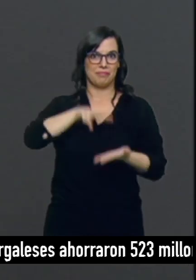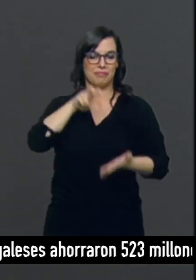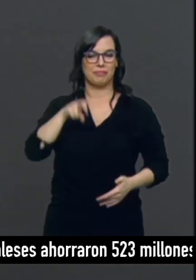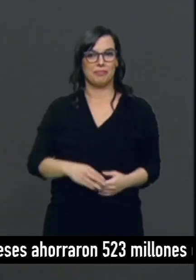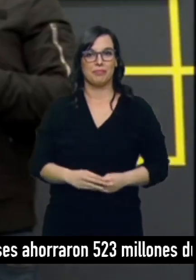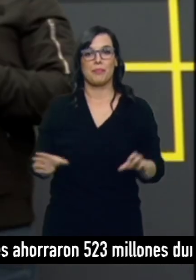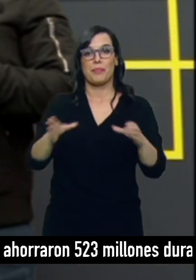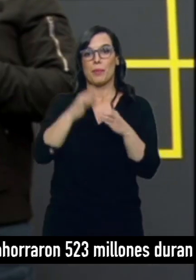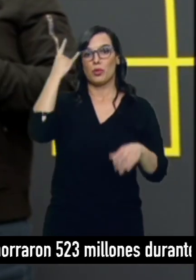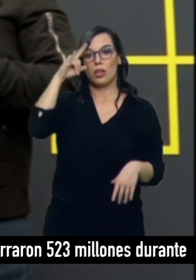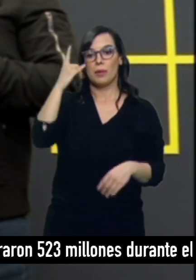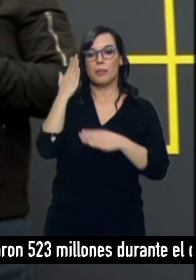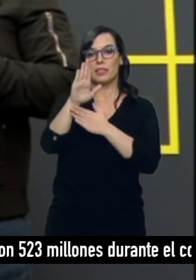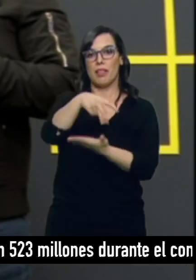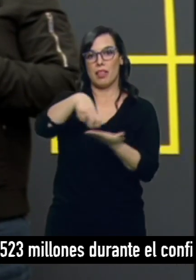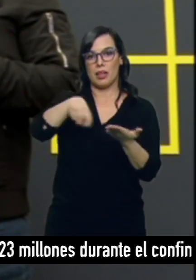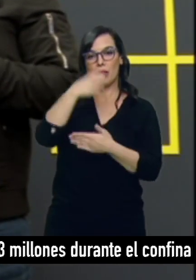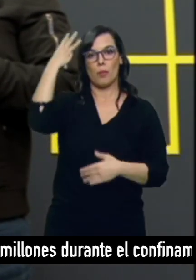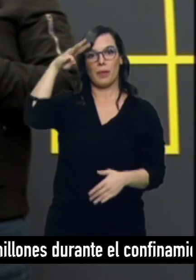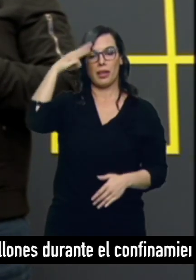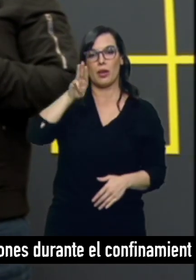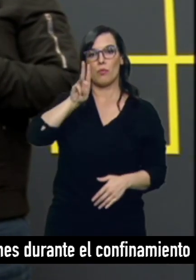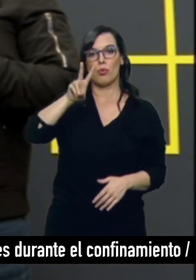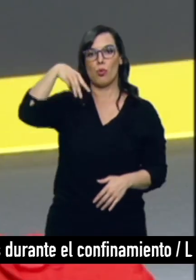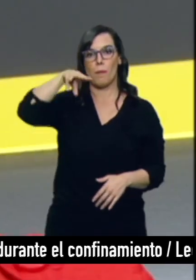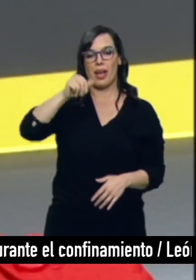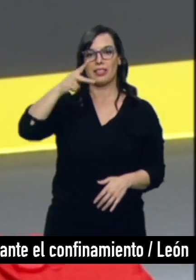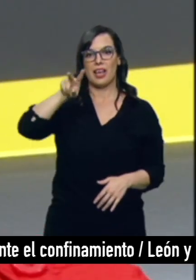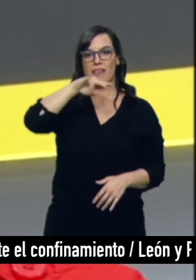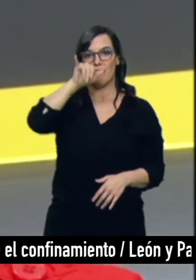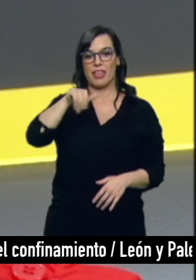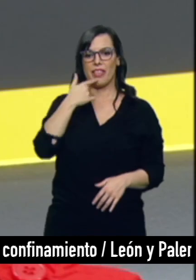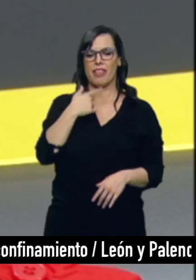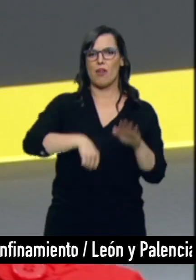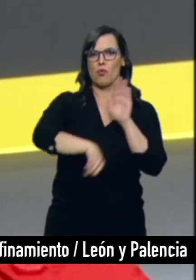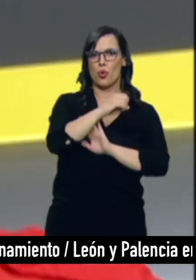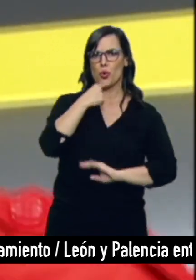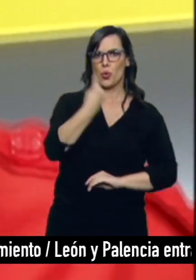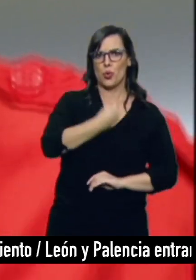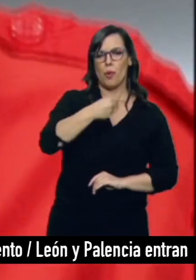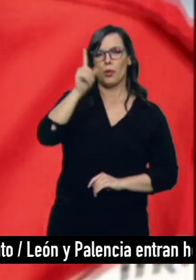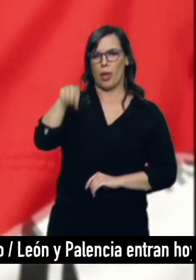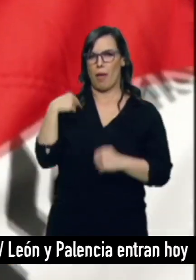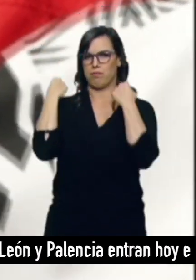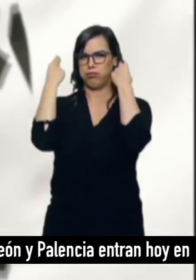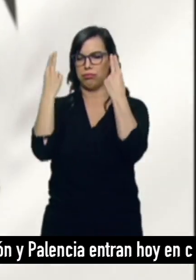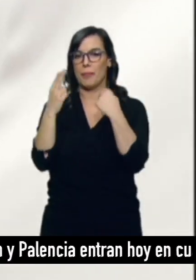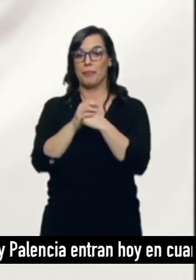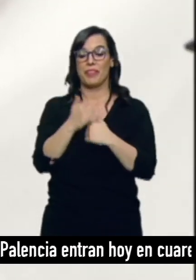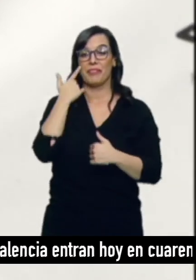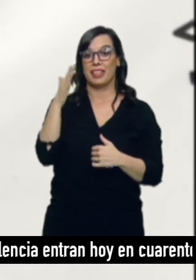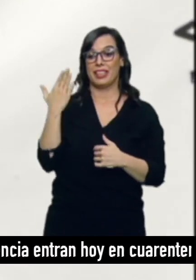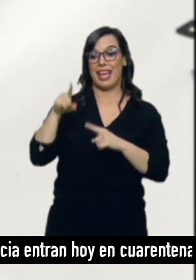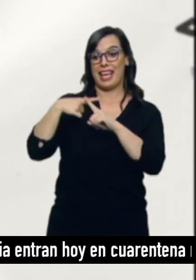El Salamanca ha presentado al delantero mexicano Puma Chávez. Dicen que es tan buen futbolista como indisciplinado. De hecho, le despidieron